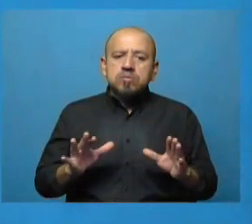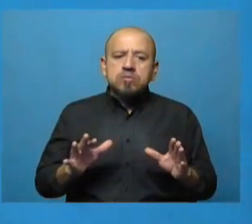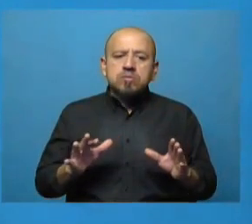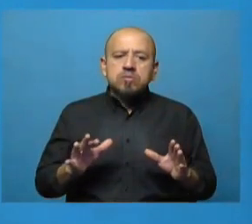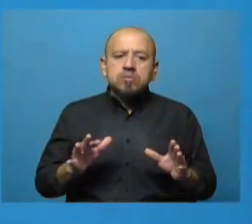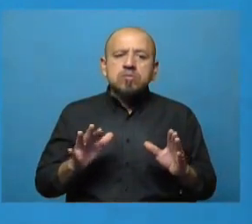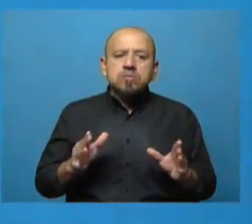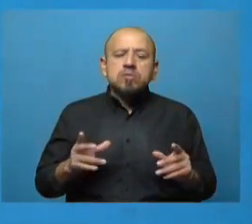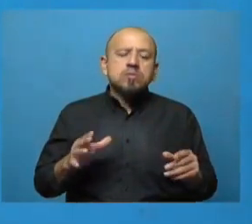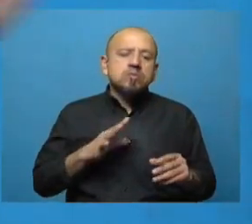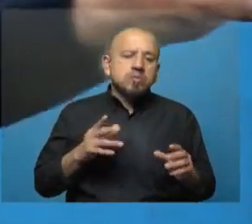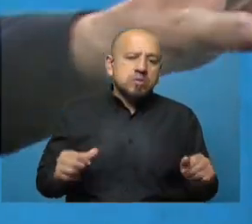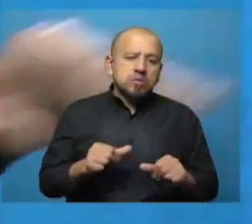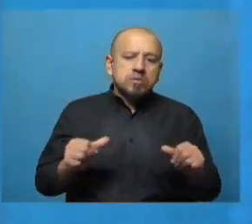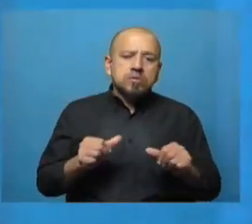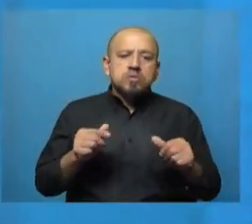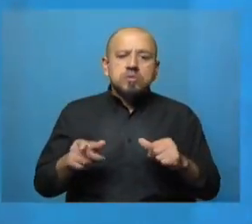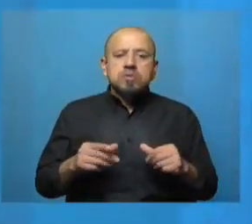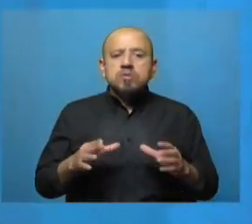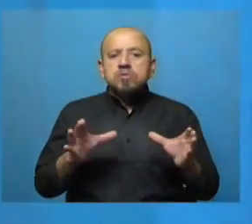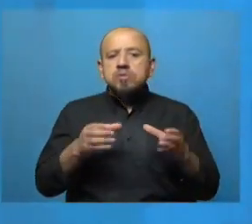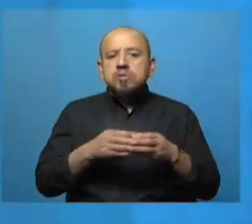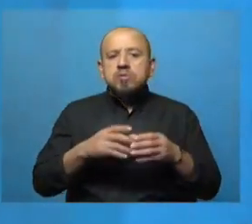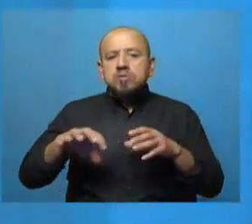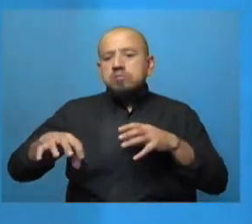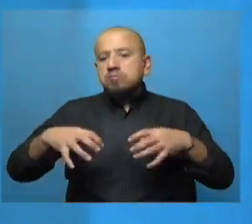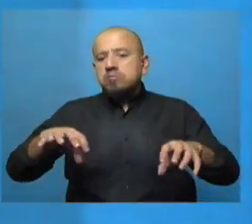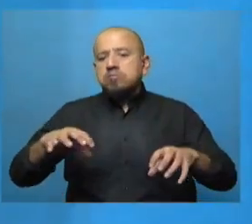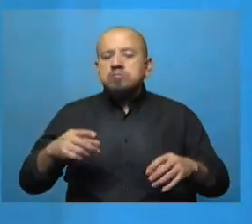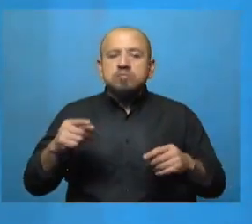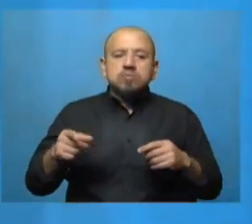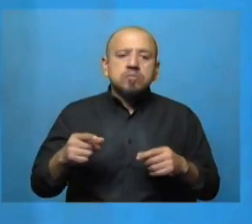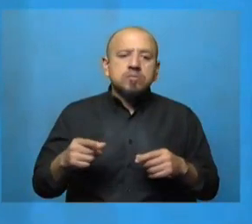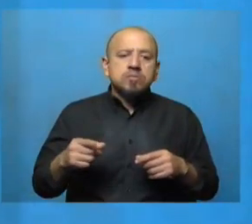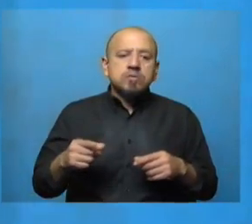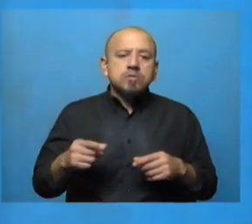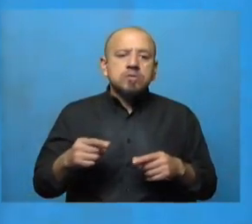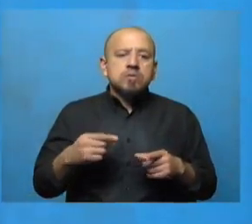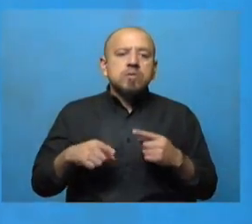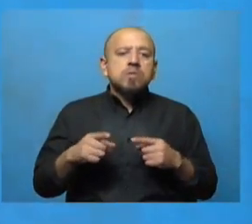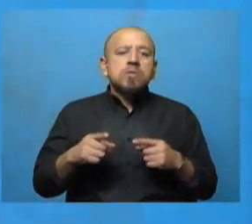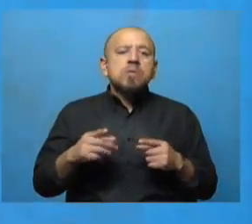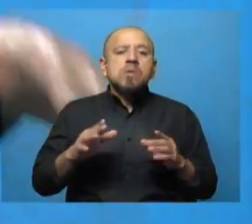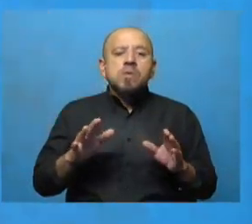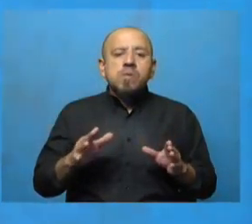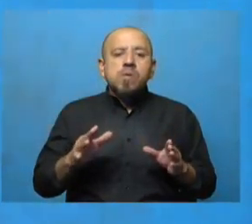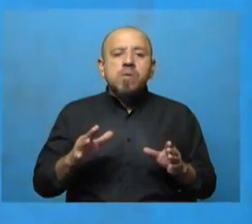como hay que hacerlo o sea un equipo por una cosa otro equipo para otra Y por supuesto que yo yo sé lo